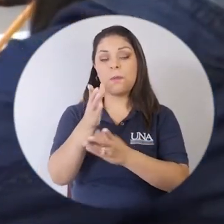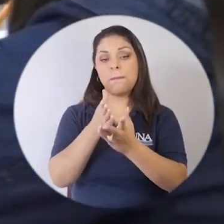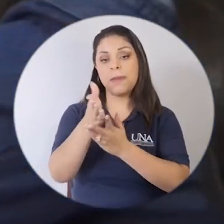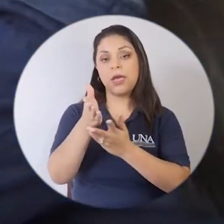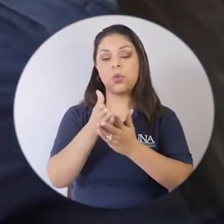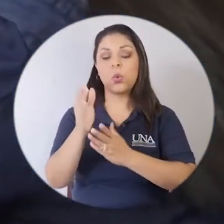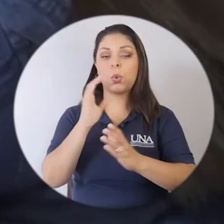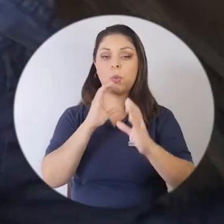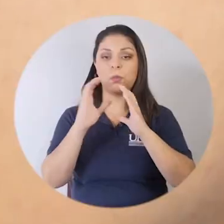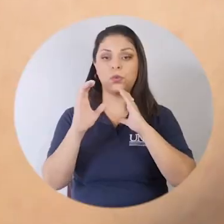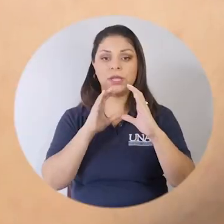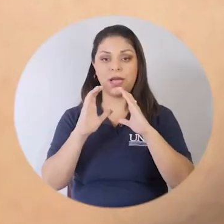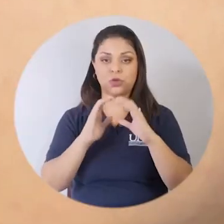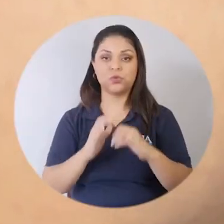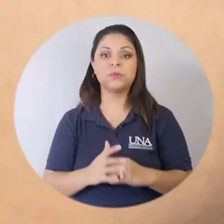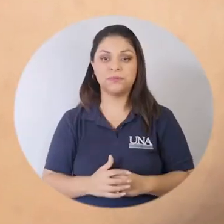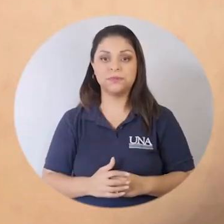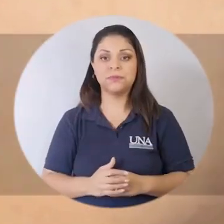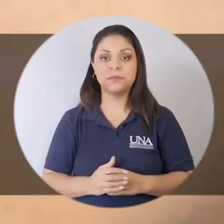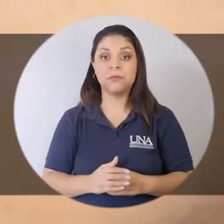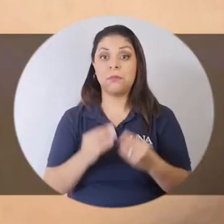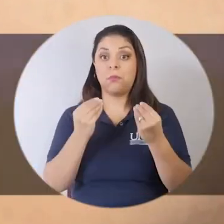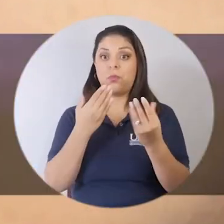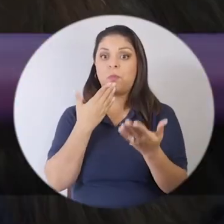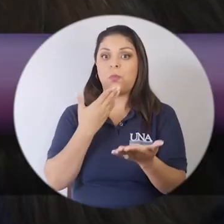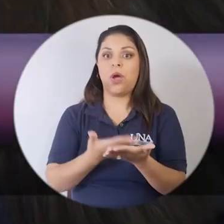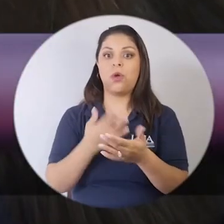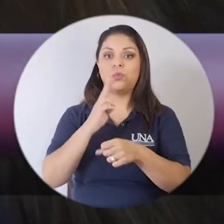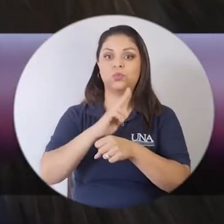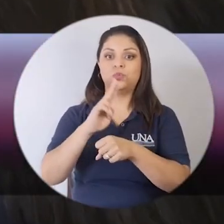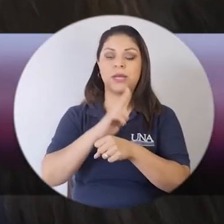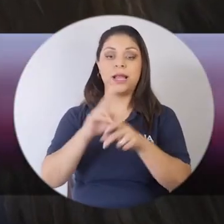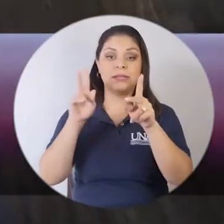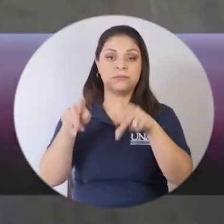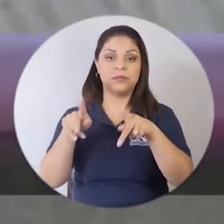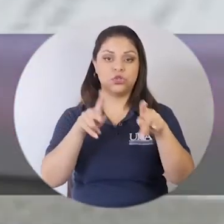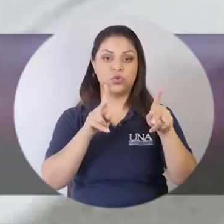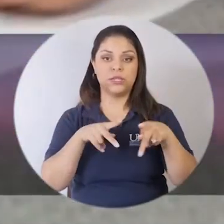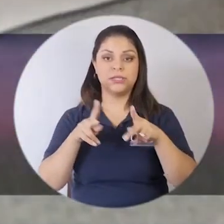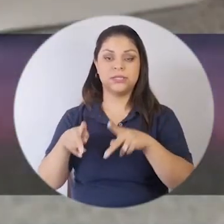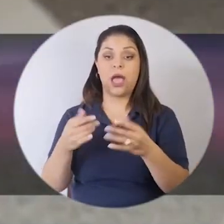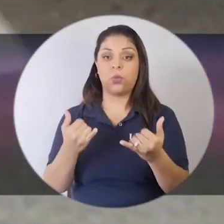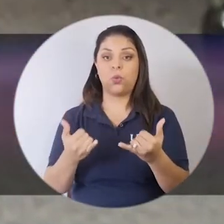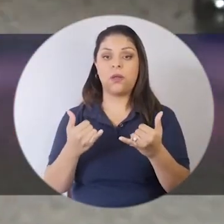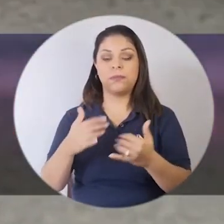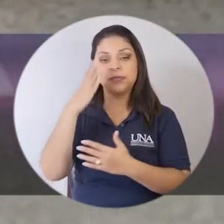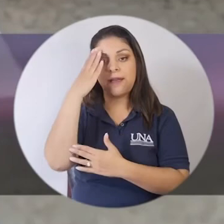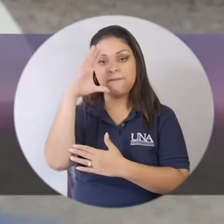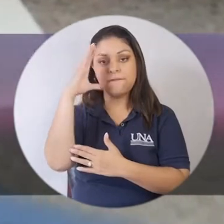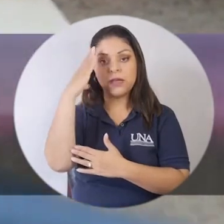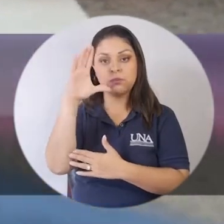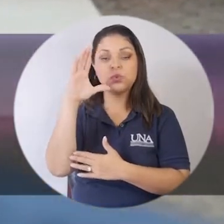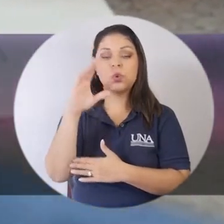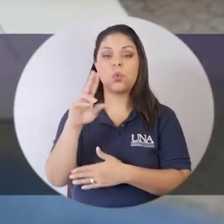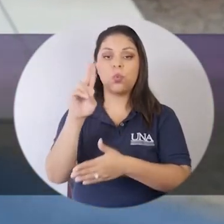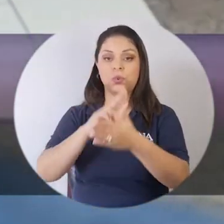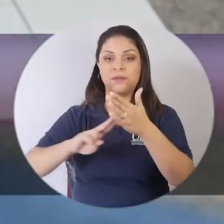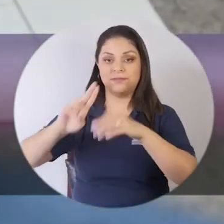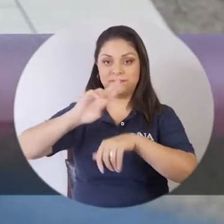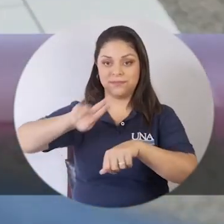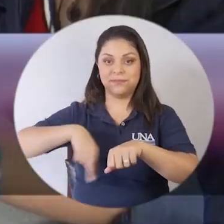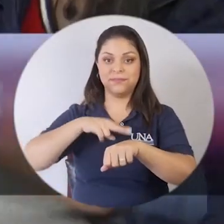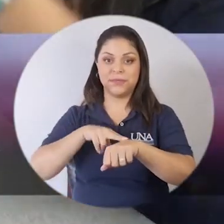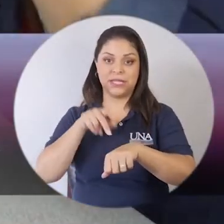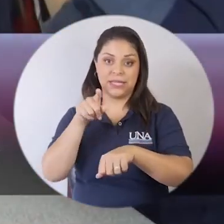un medio de comunicación de mucha utilidad por las personas. Actualmente el Facebook de la